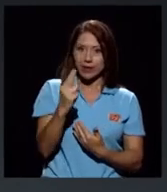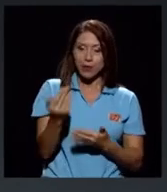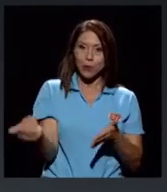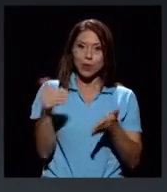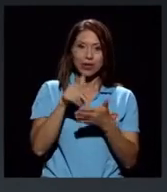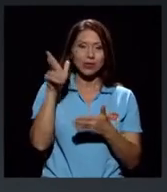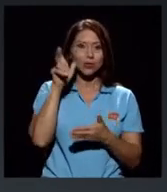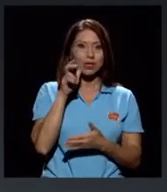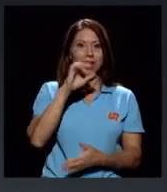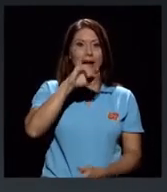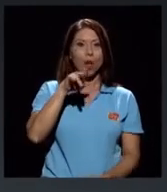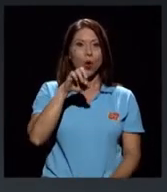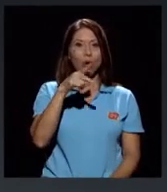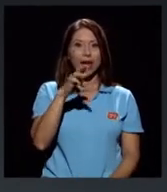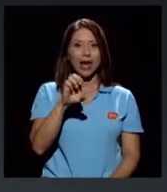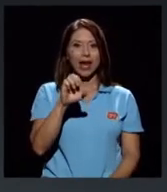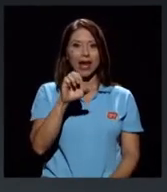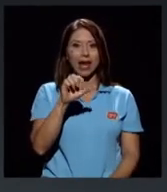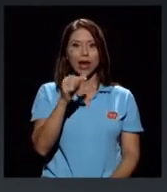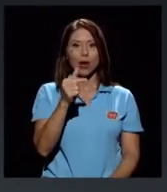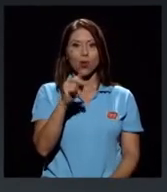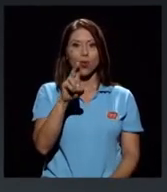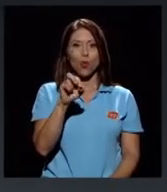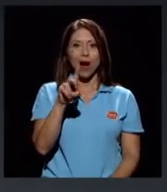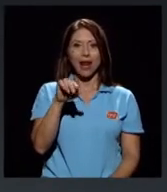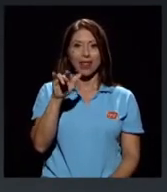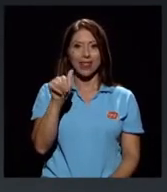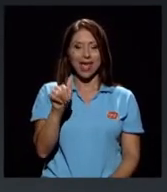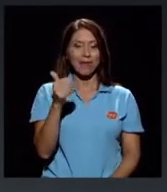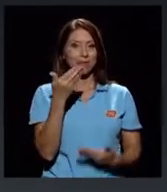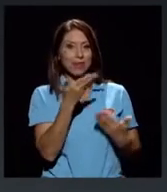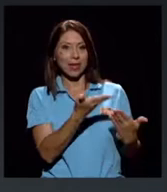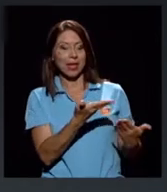a lo mejor en guardia don jorge